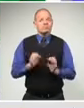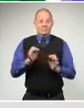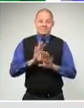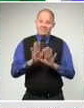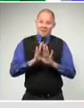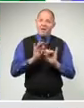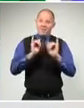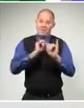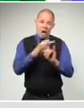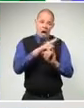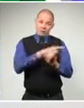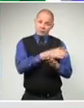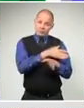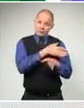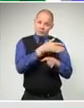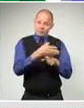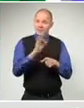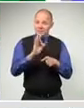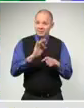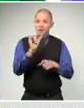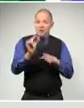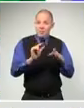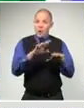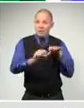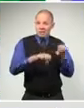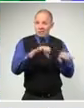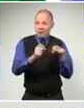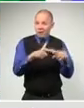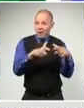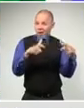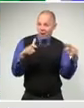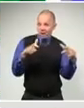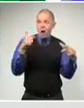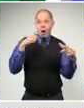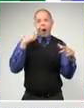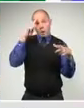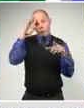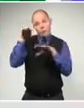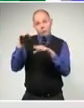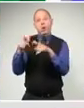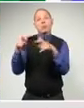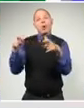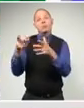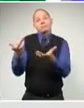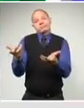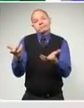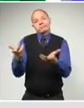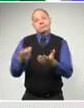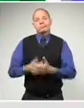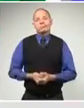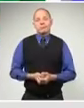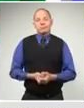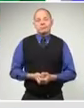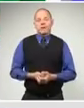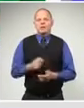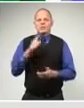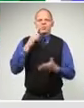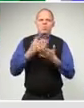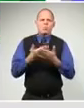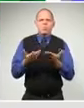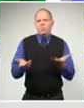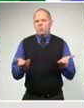de casos que se han venido confirmando en los últimos días y que realmente representan